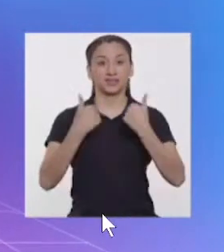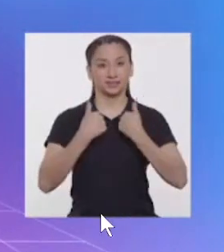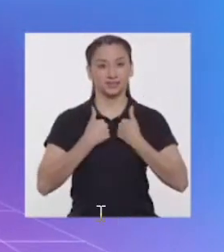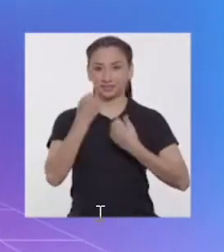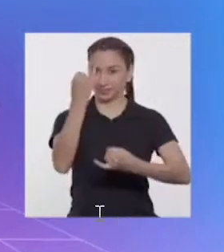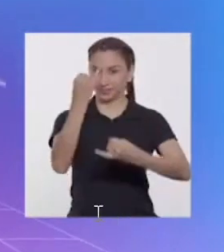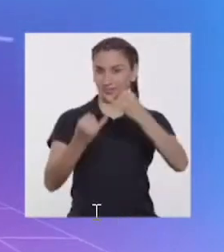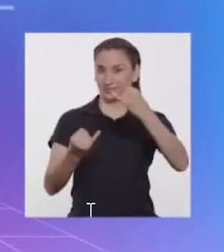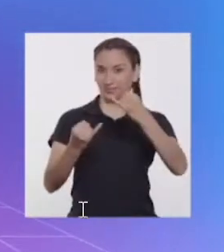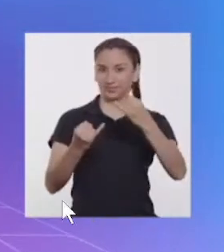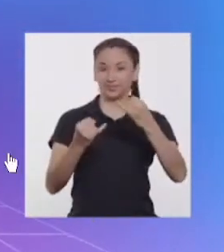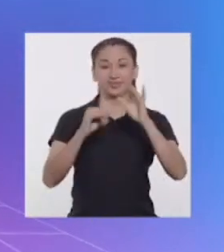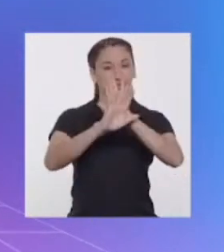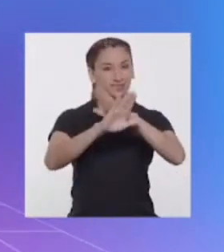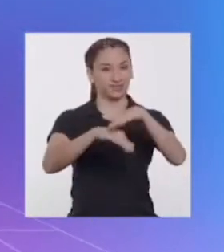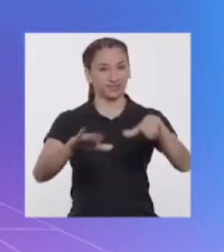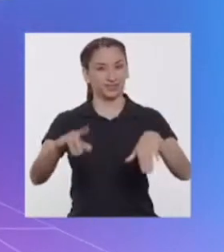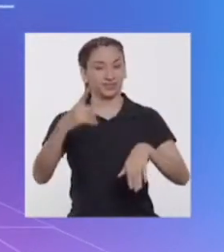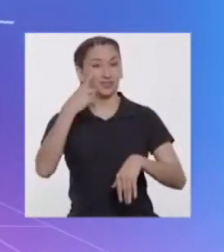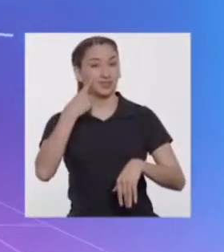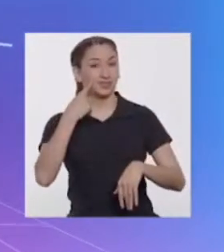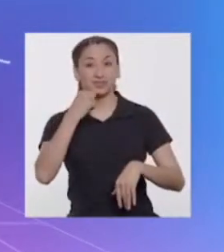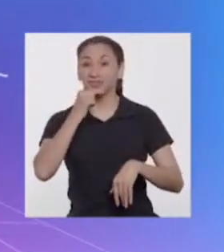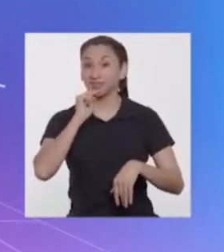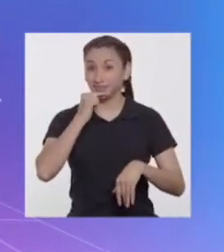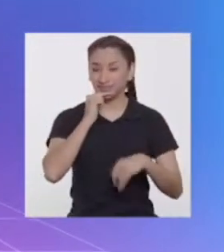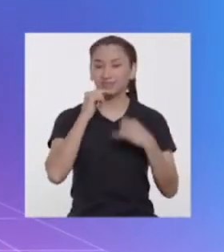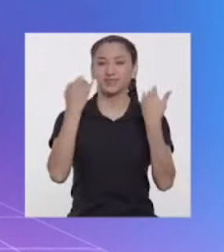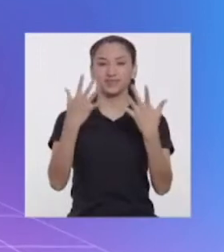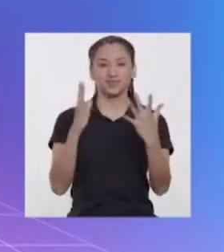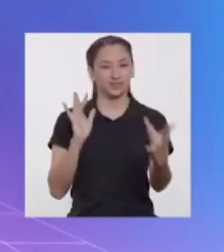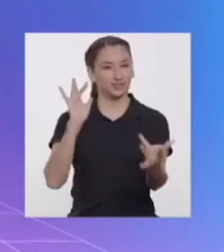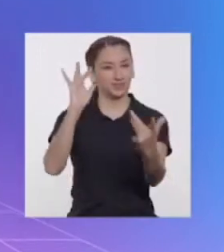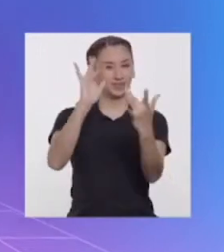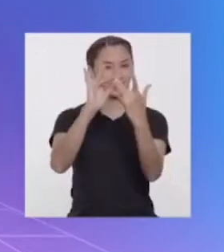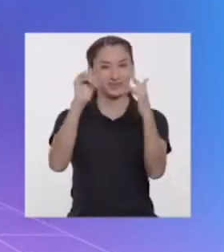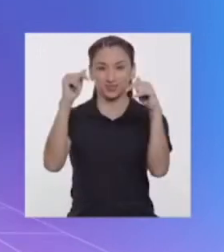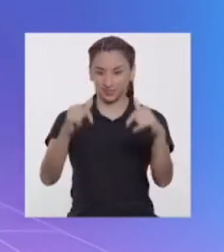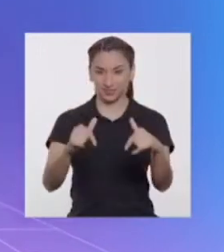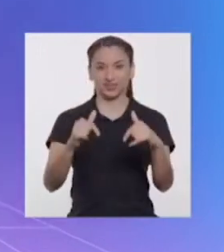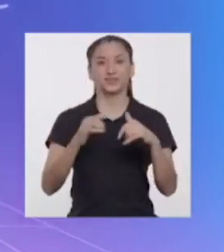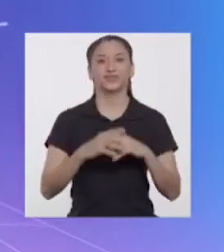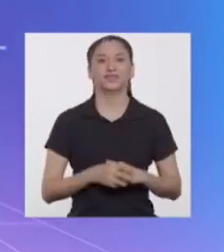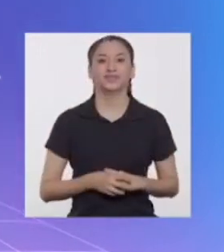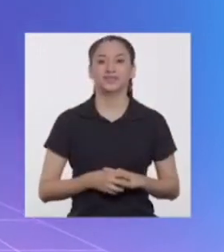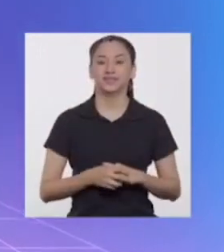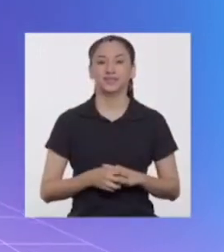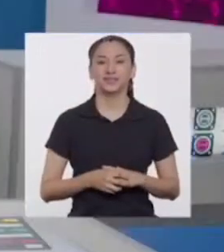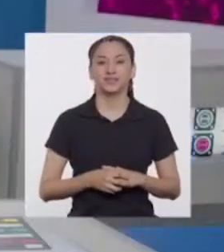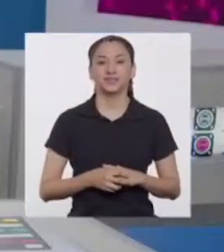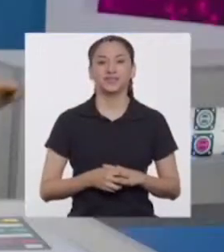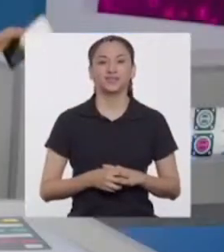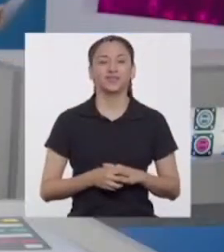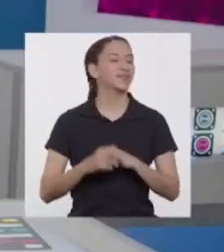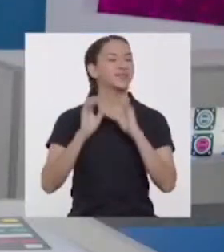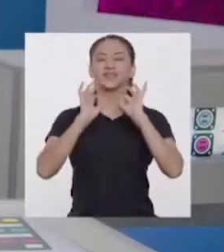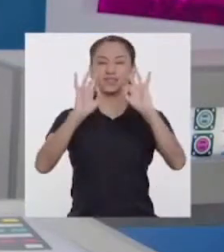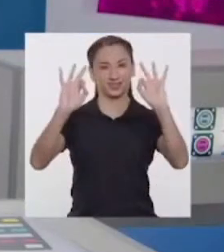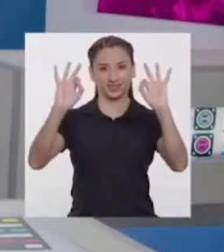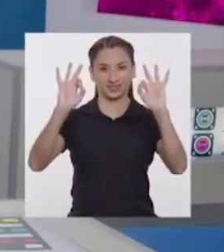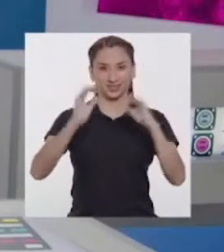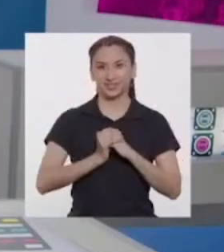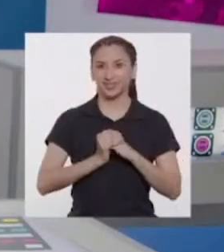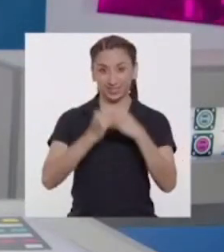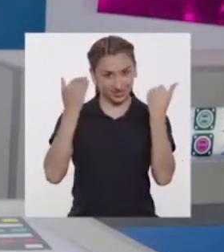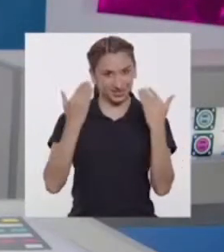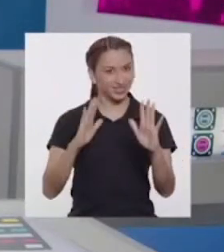Descanso terminado. Las niñas y niños están nuevamente conectados.